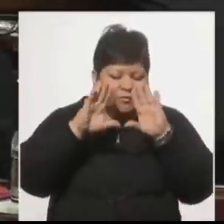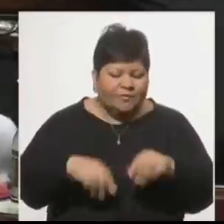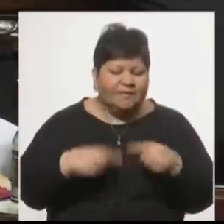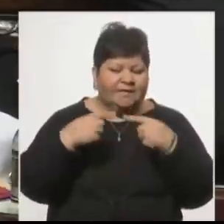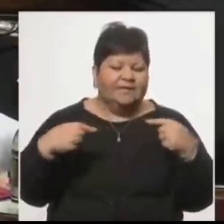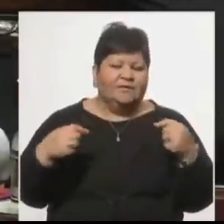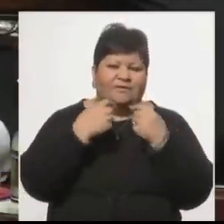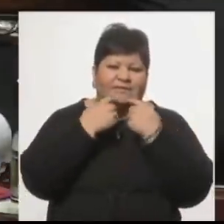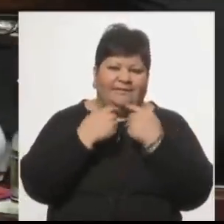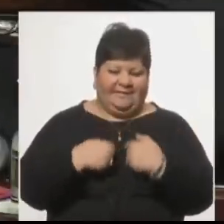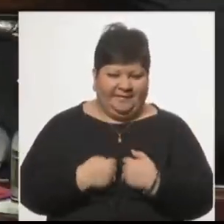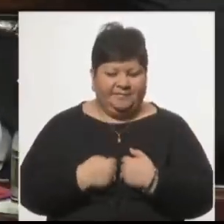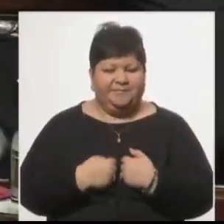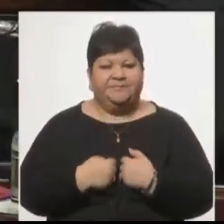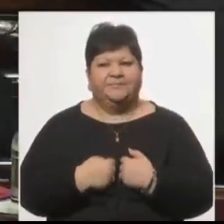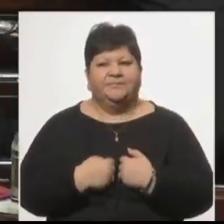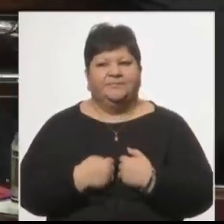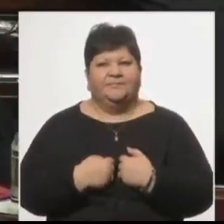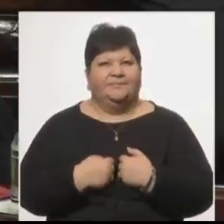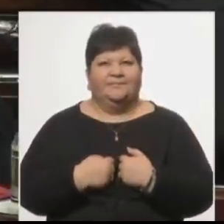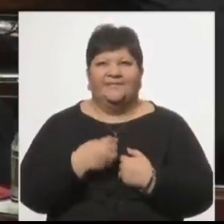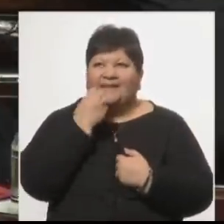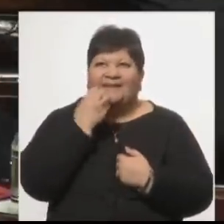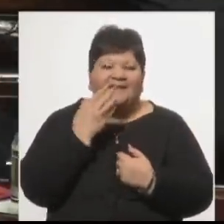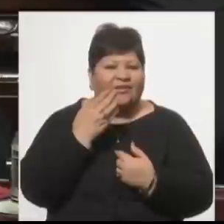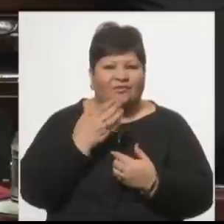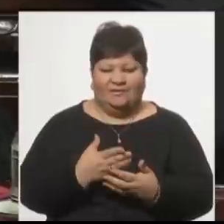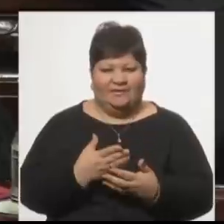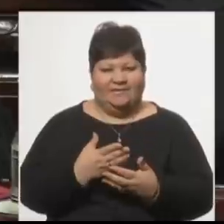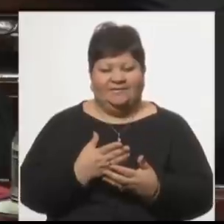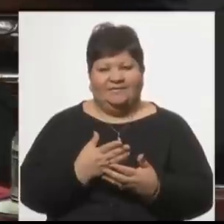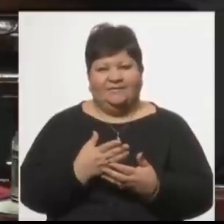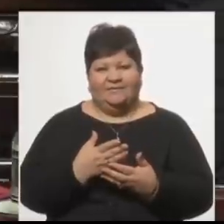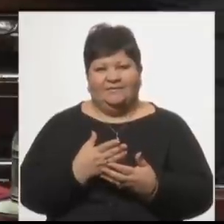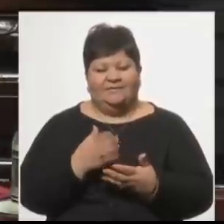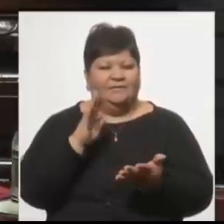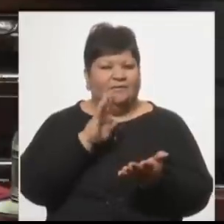por esa torrencial generosidad con que se han referido a mí.